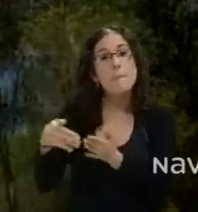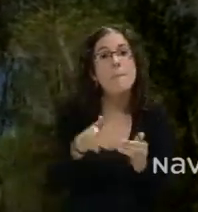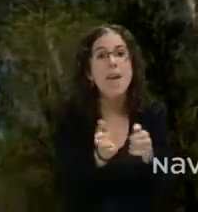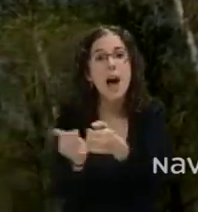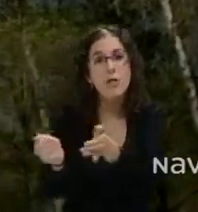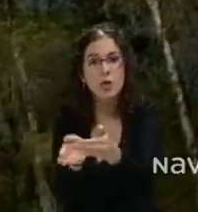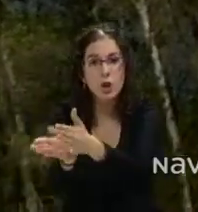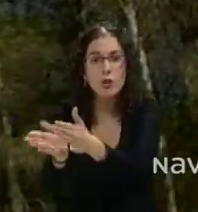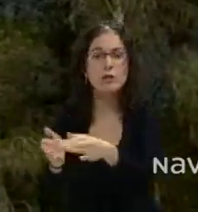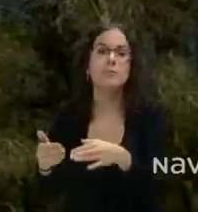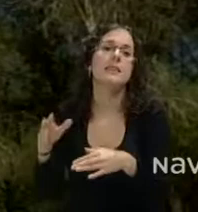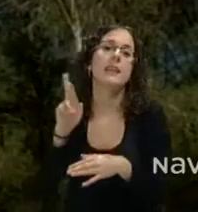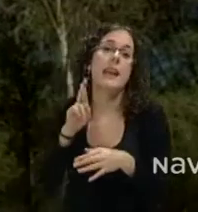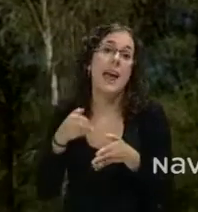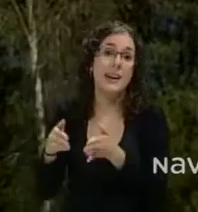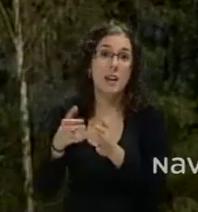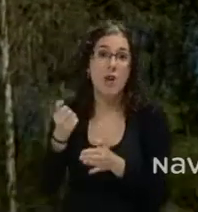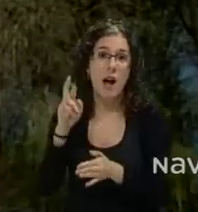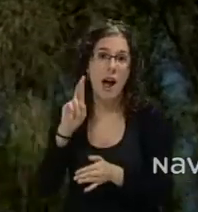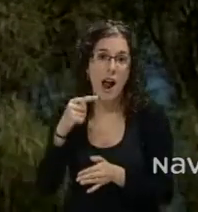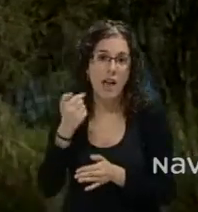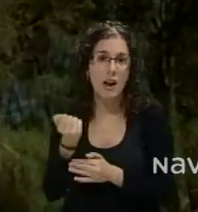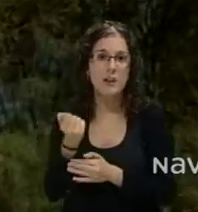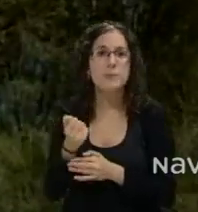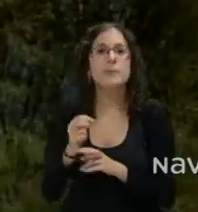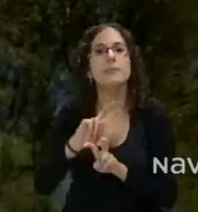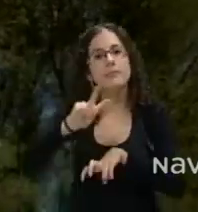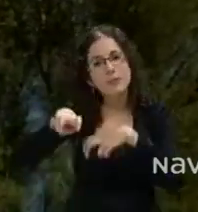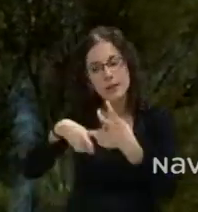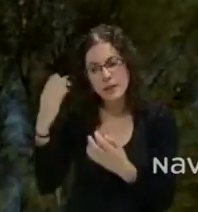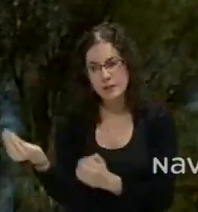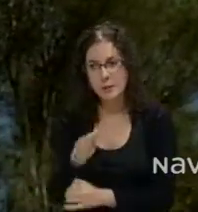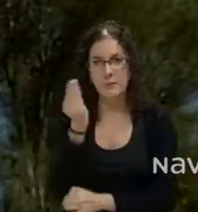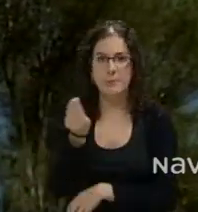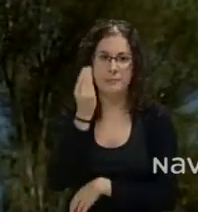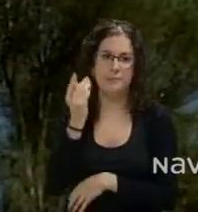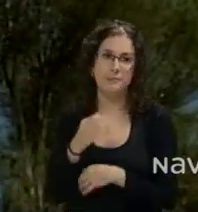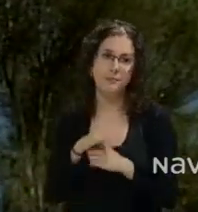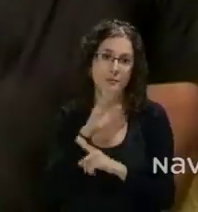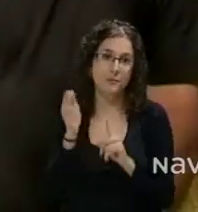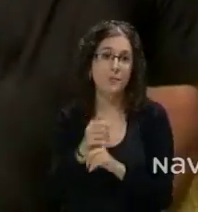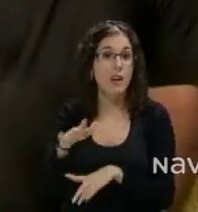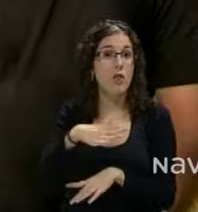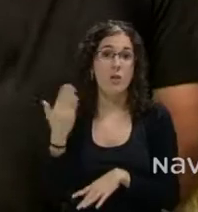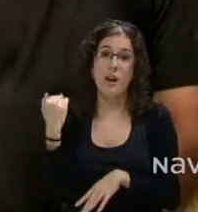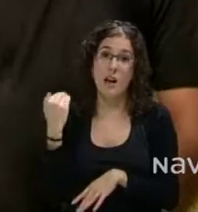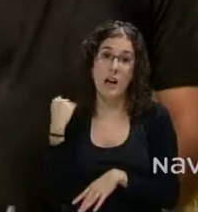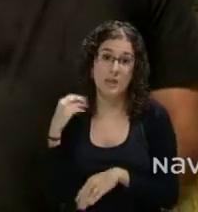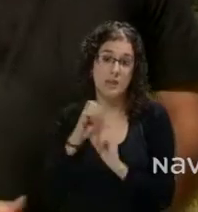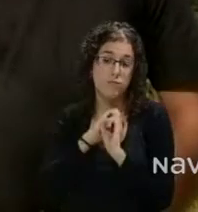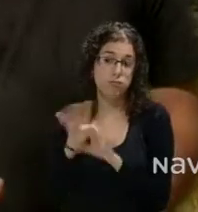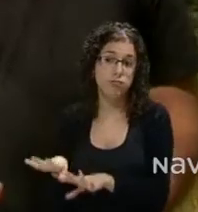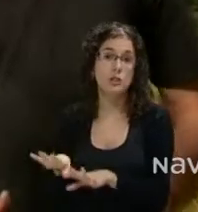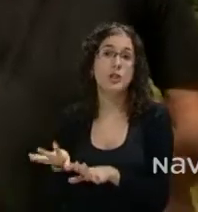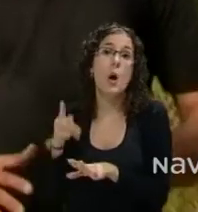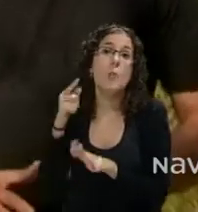río Arga, en la Muga con Mañeru, entre Mendigorría y Mañeru, y es una zona abandonada que se ha recuperado ecológicamente desde el